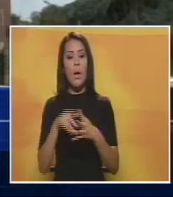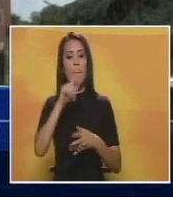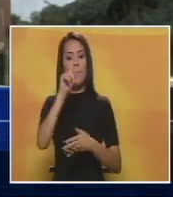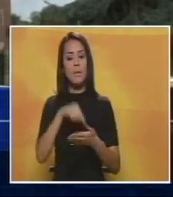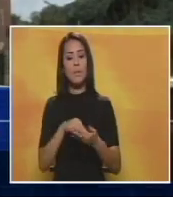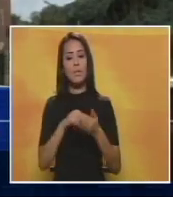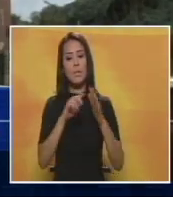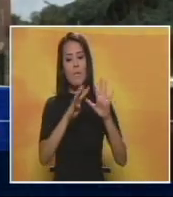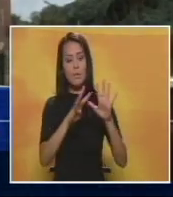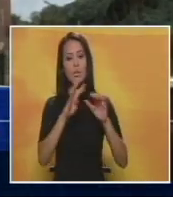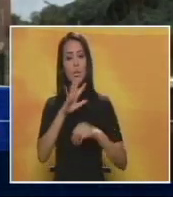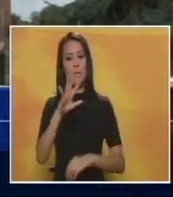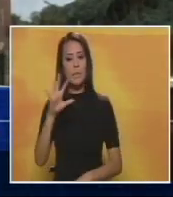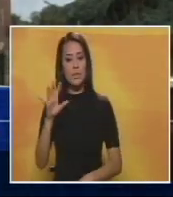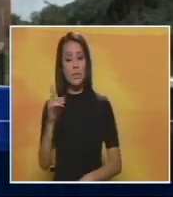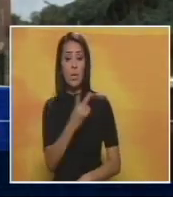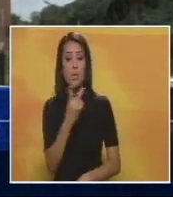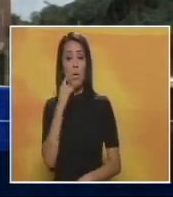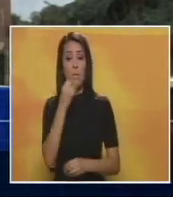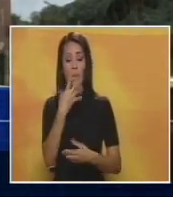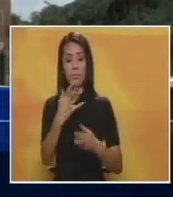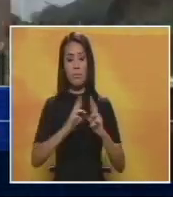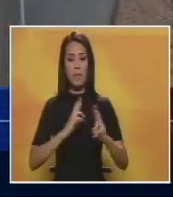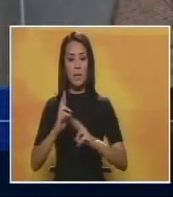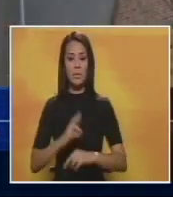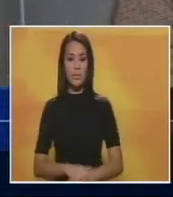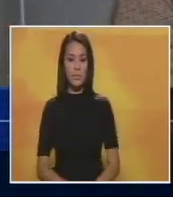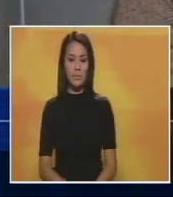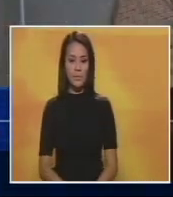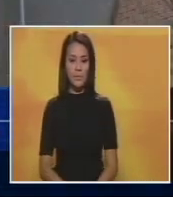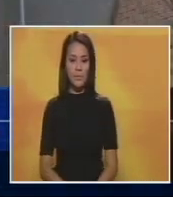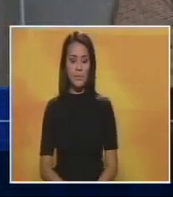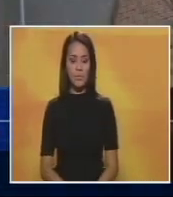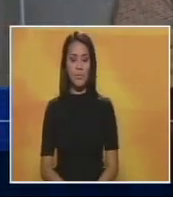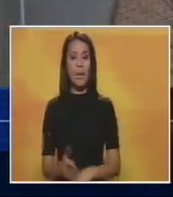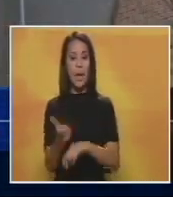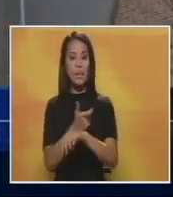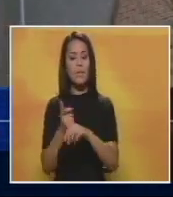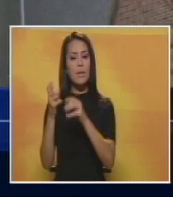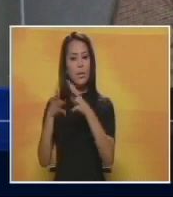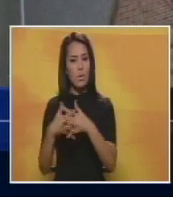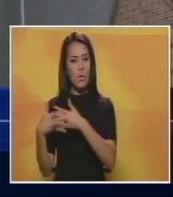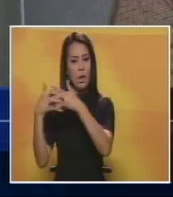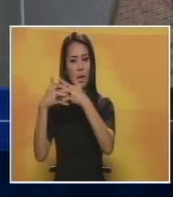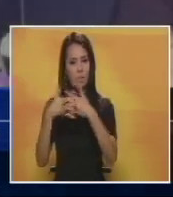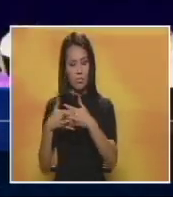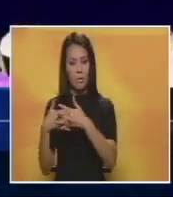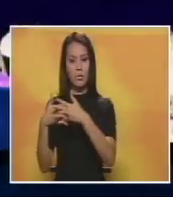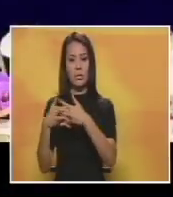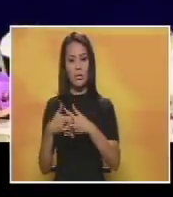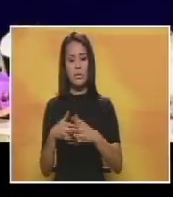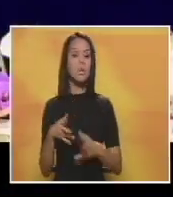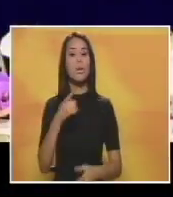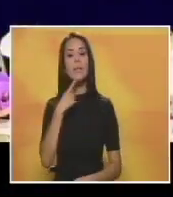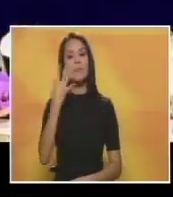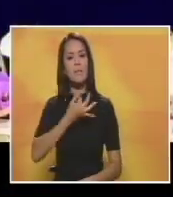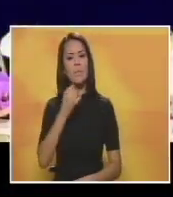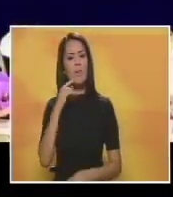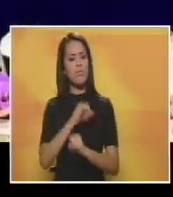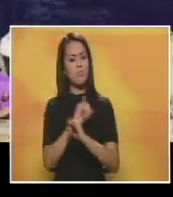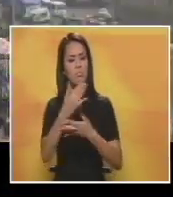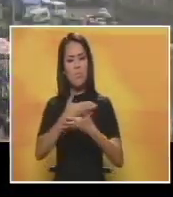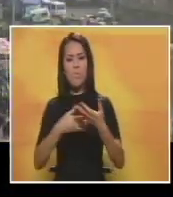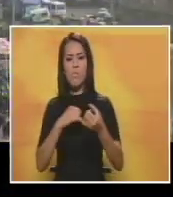1955, cuando ambos gozaban de buenas relaciones. Ante el fallo, el gobierno de Donald Trump anunció que acabará con este